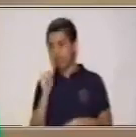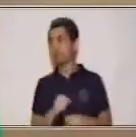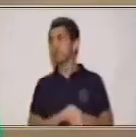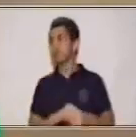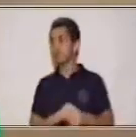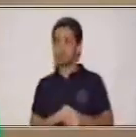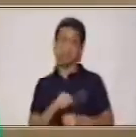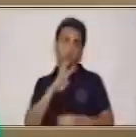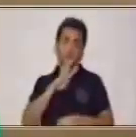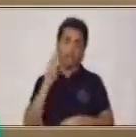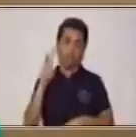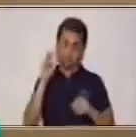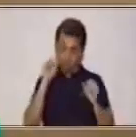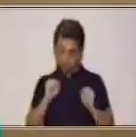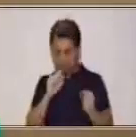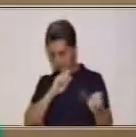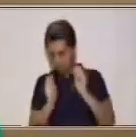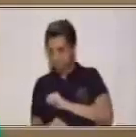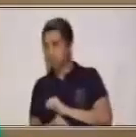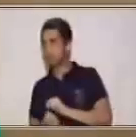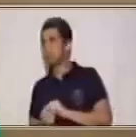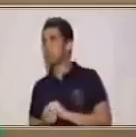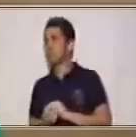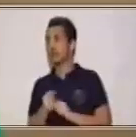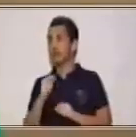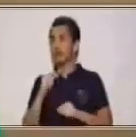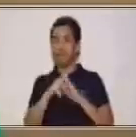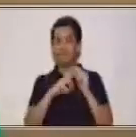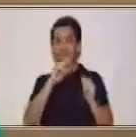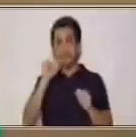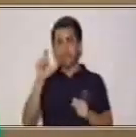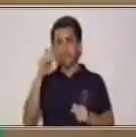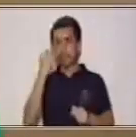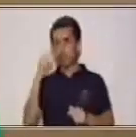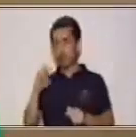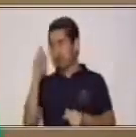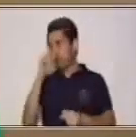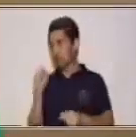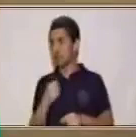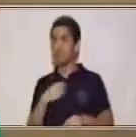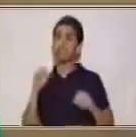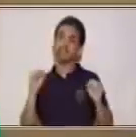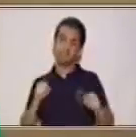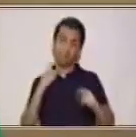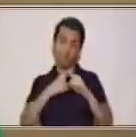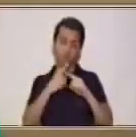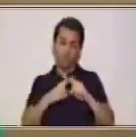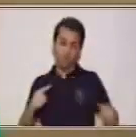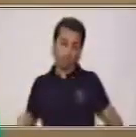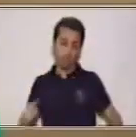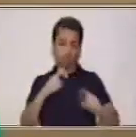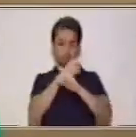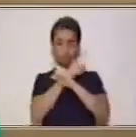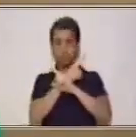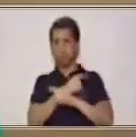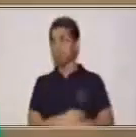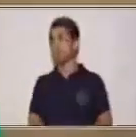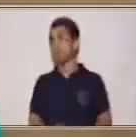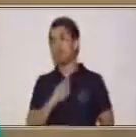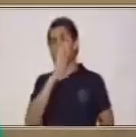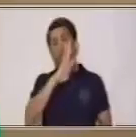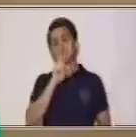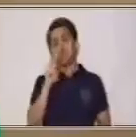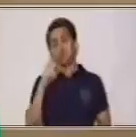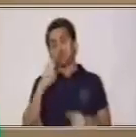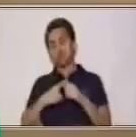42 también lo podemos escribir de manera fraccionaria agregándole el 1. Y multiplicamos cruzado nuevamente. 42 por 2,